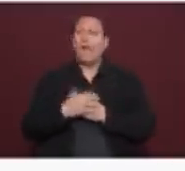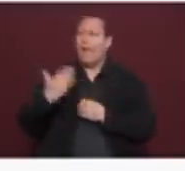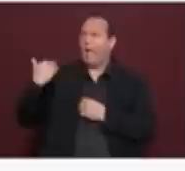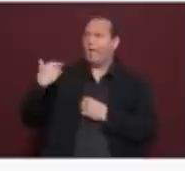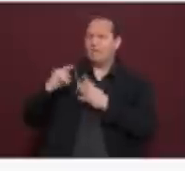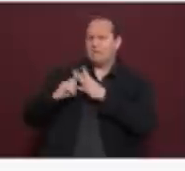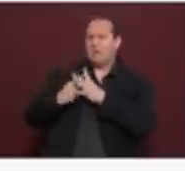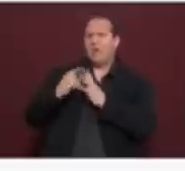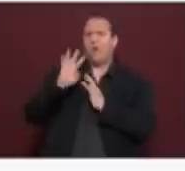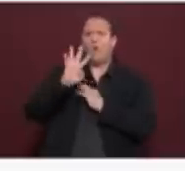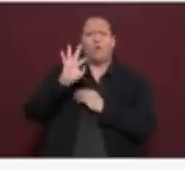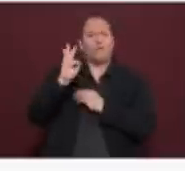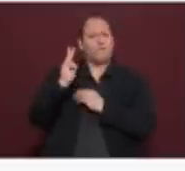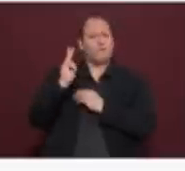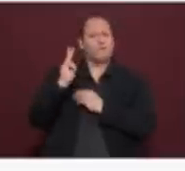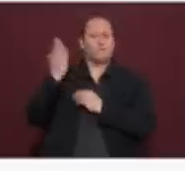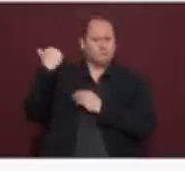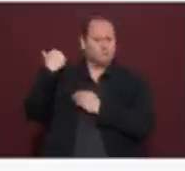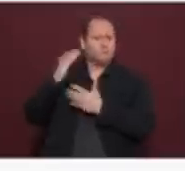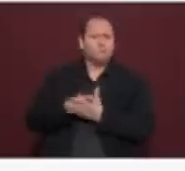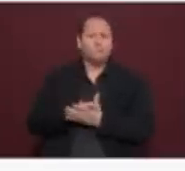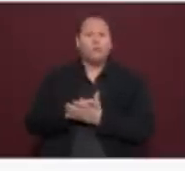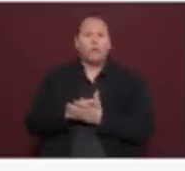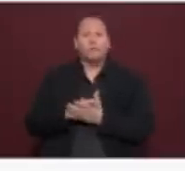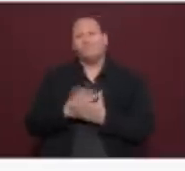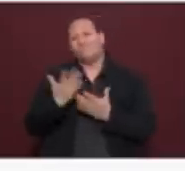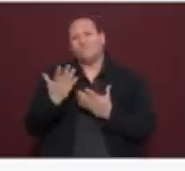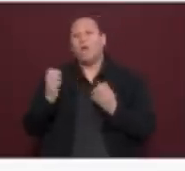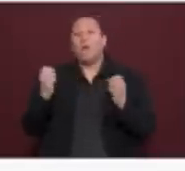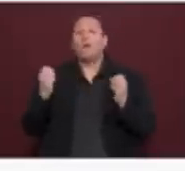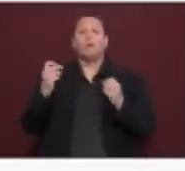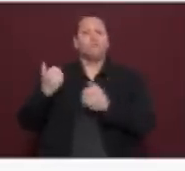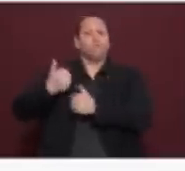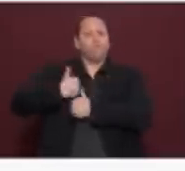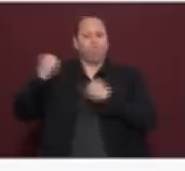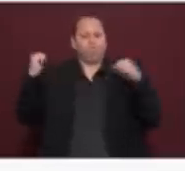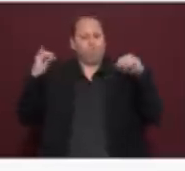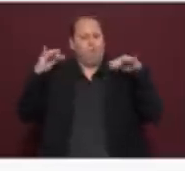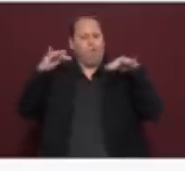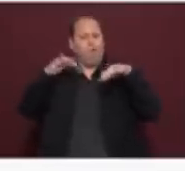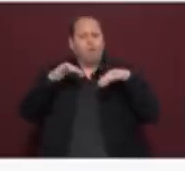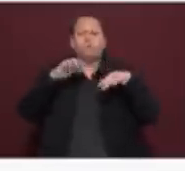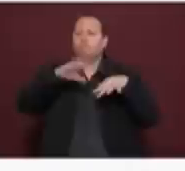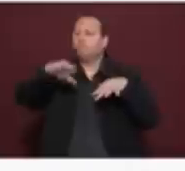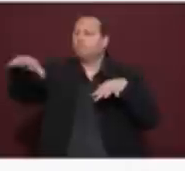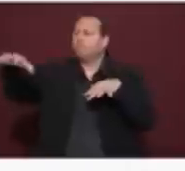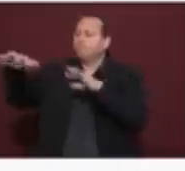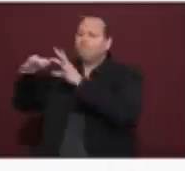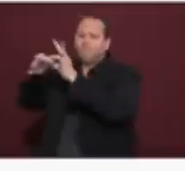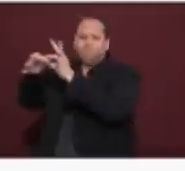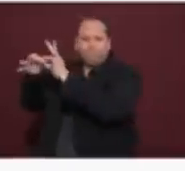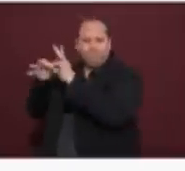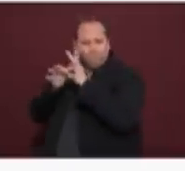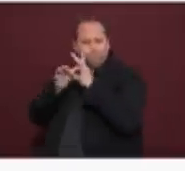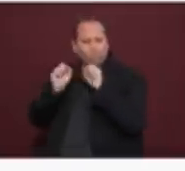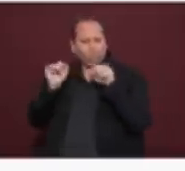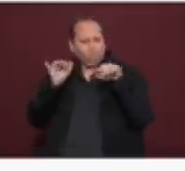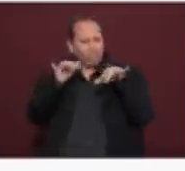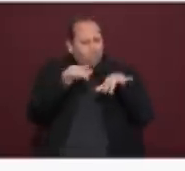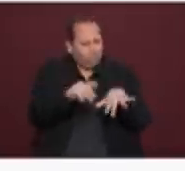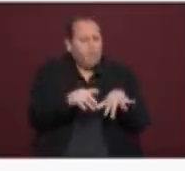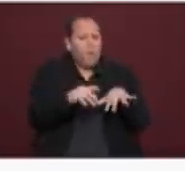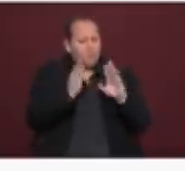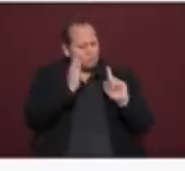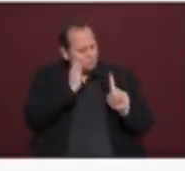se incrementó el efectivo de personal de todas las instancias para esta región prioritaria